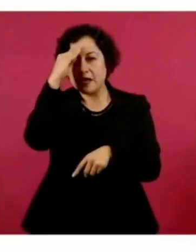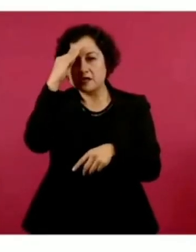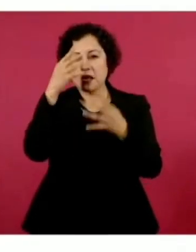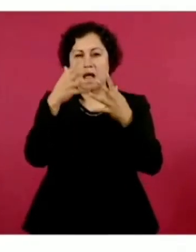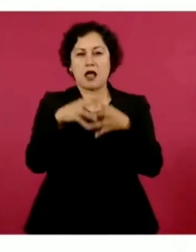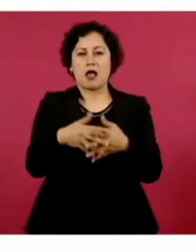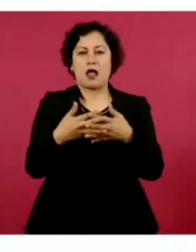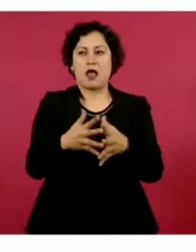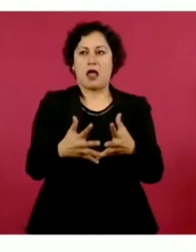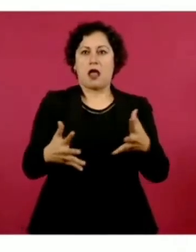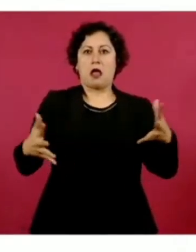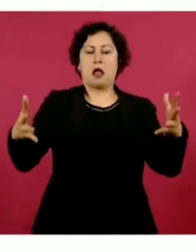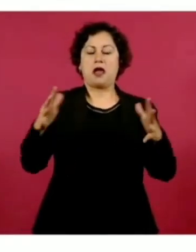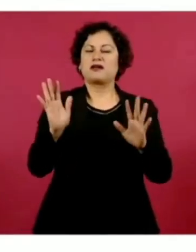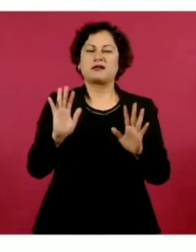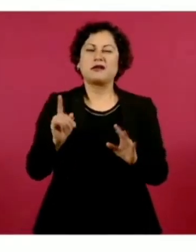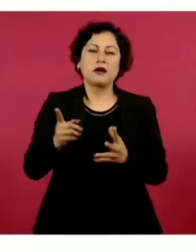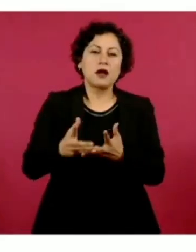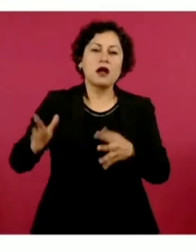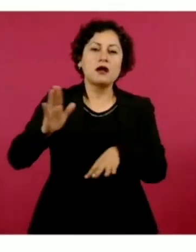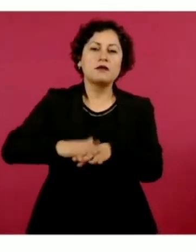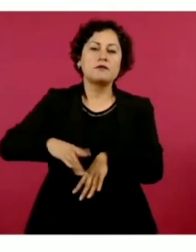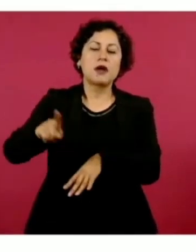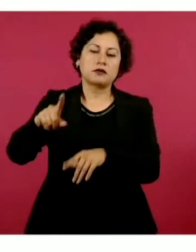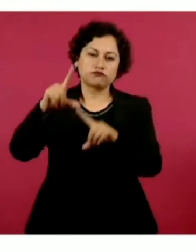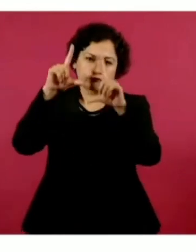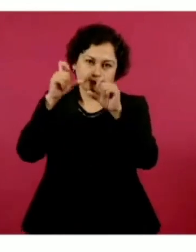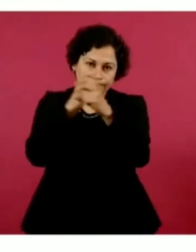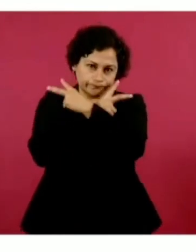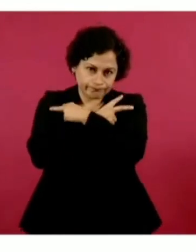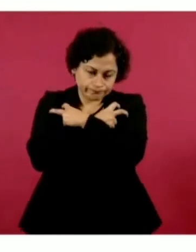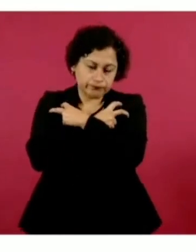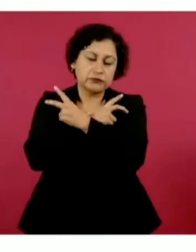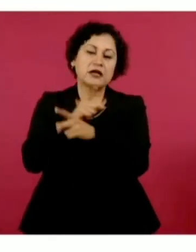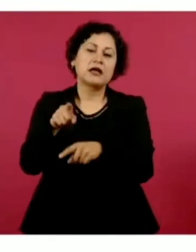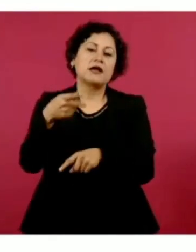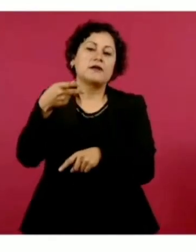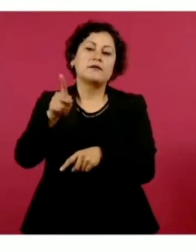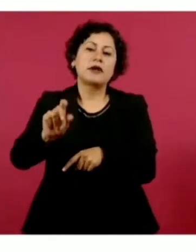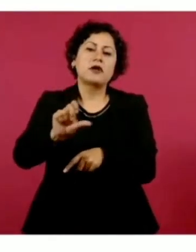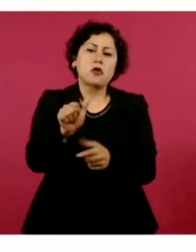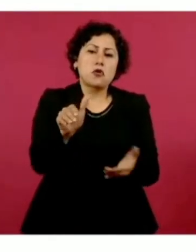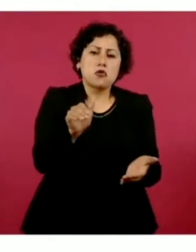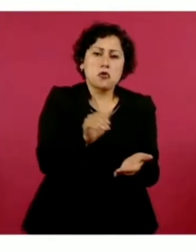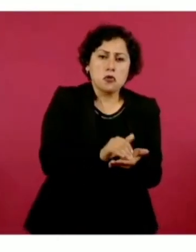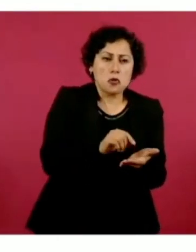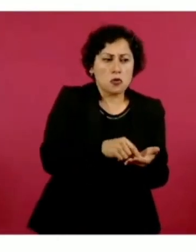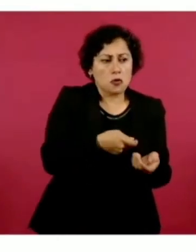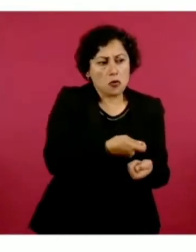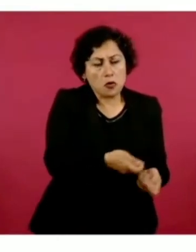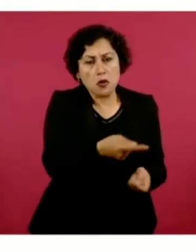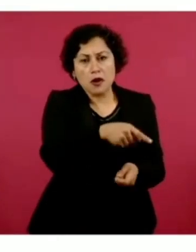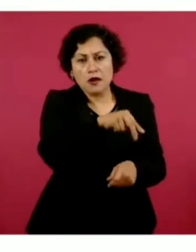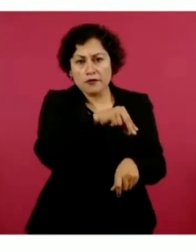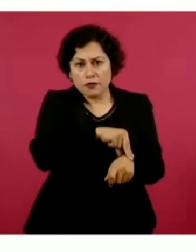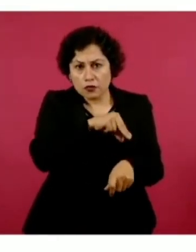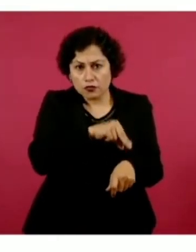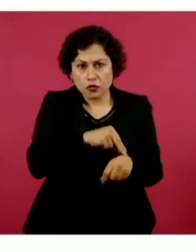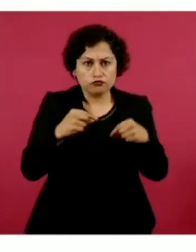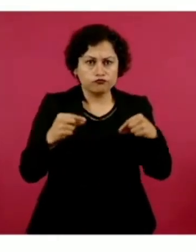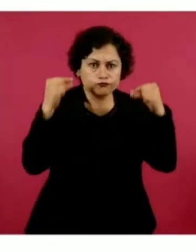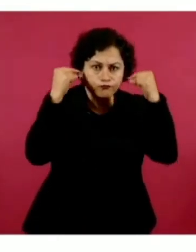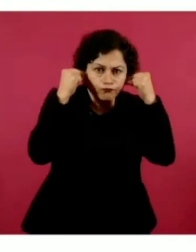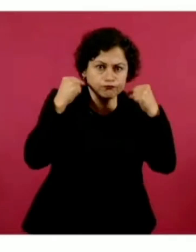X en algunos casos, pero desde mesas de exploración, estuches de diagnóstico para los doctores, fonodetectores de